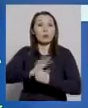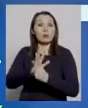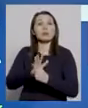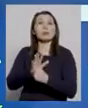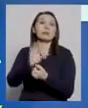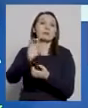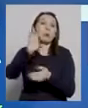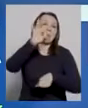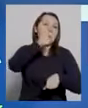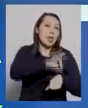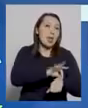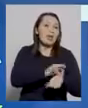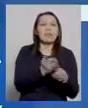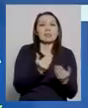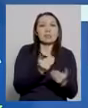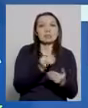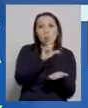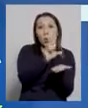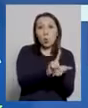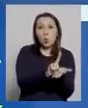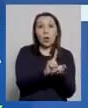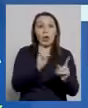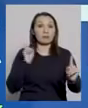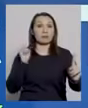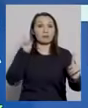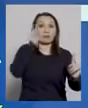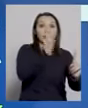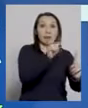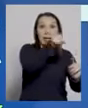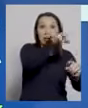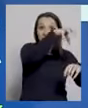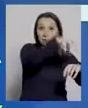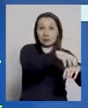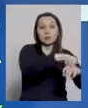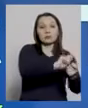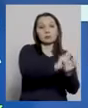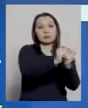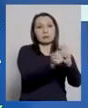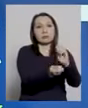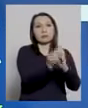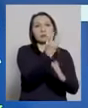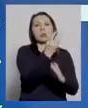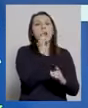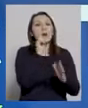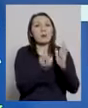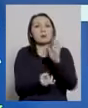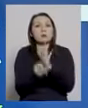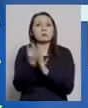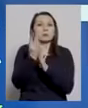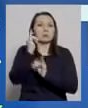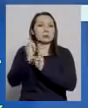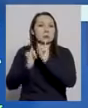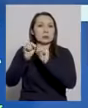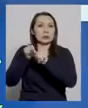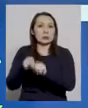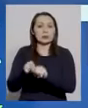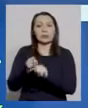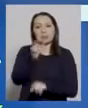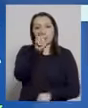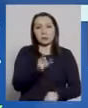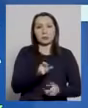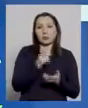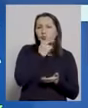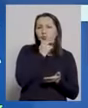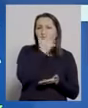de salud o el médico o el lugar donde esta persona se hizo el examen actualice el estado de epivigila y pase el sujeto de una persona que